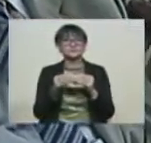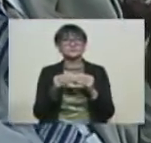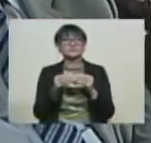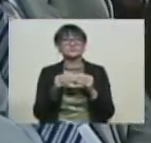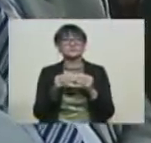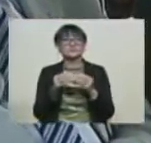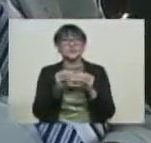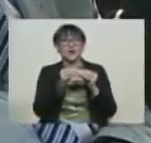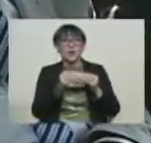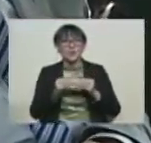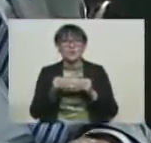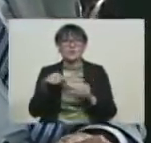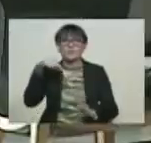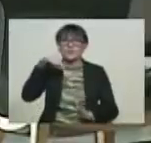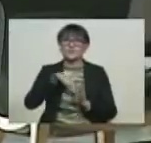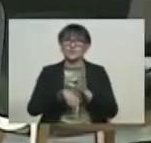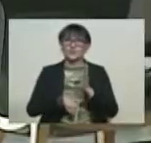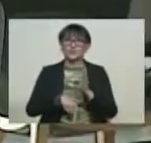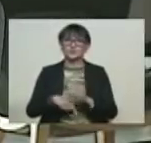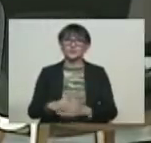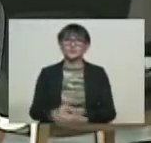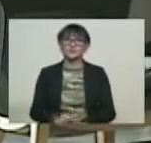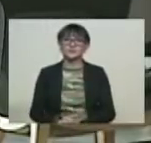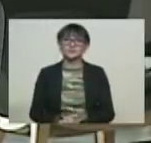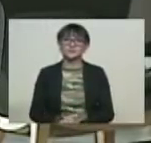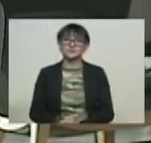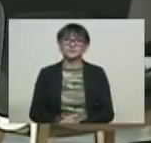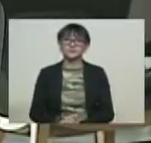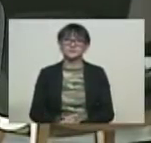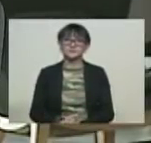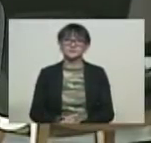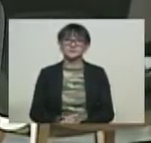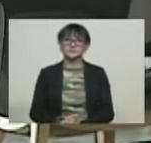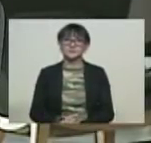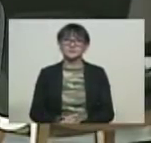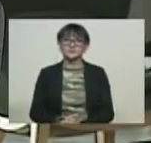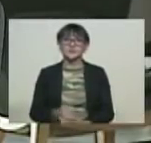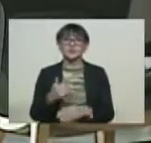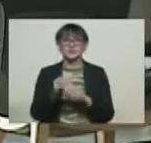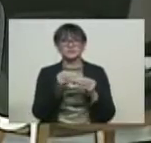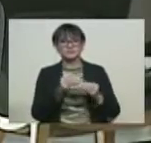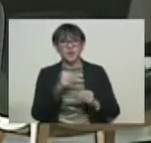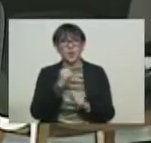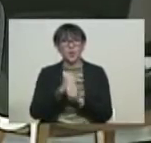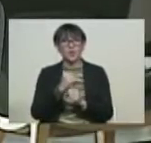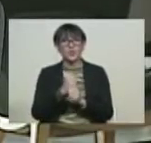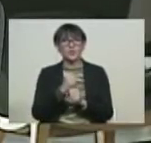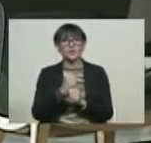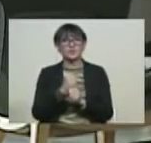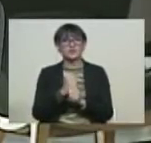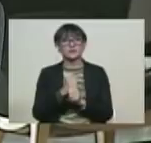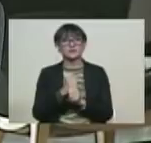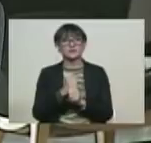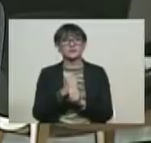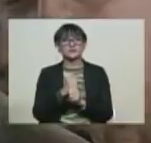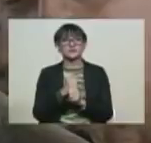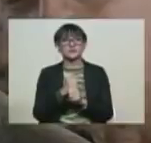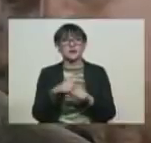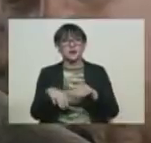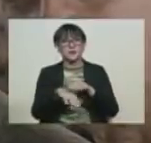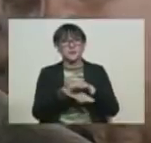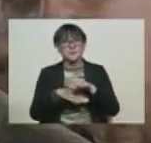de restauración profunda. No es lo mismo recuperar una obra sobre la